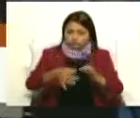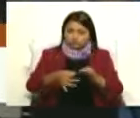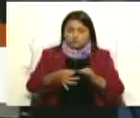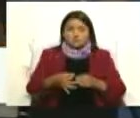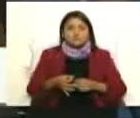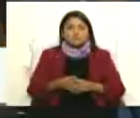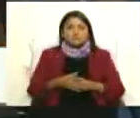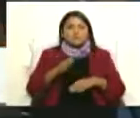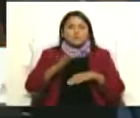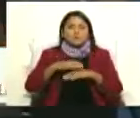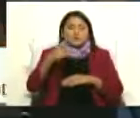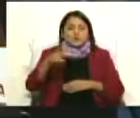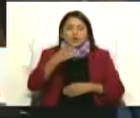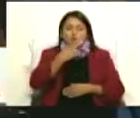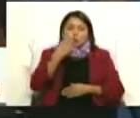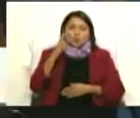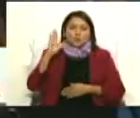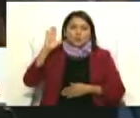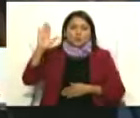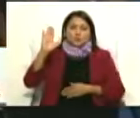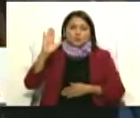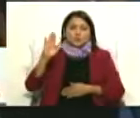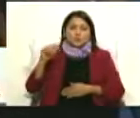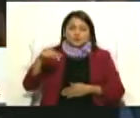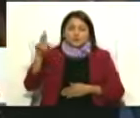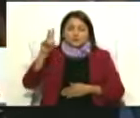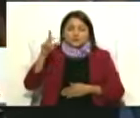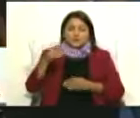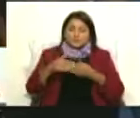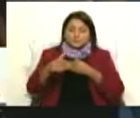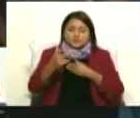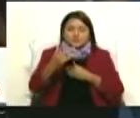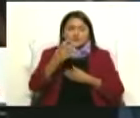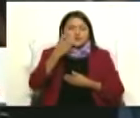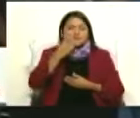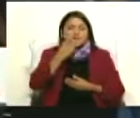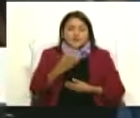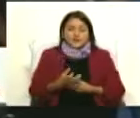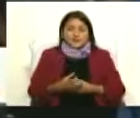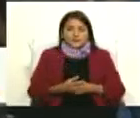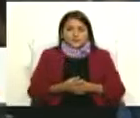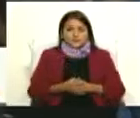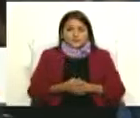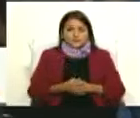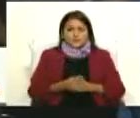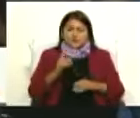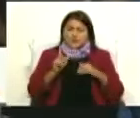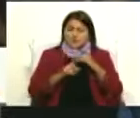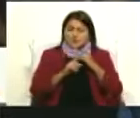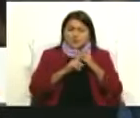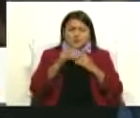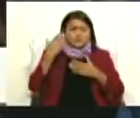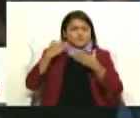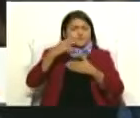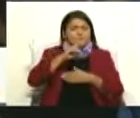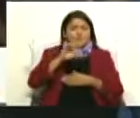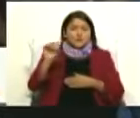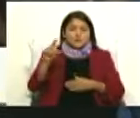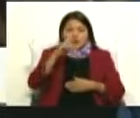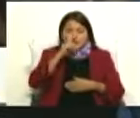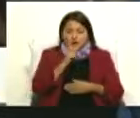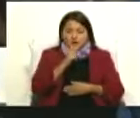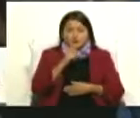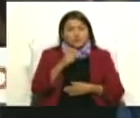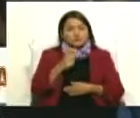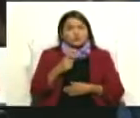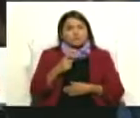el compromiso que la historia nos manda. Este próximo 3 de diciembre, así como lo hicimos hace 200 años otros venezolanos